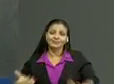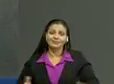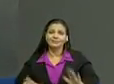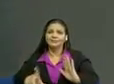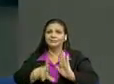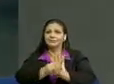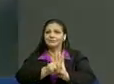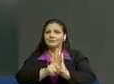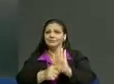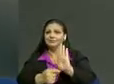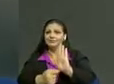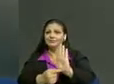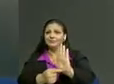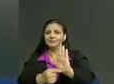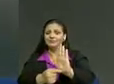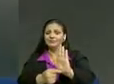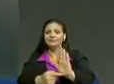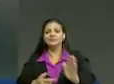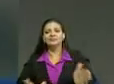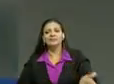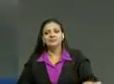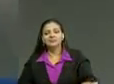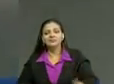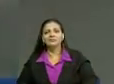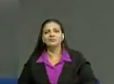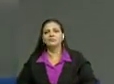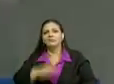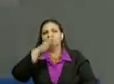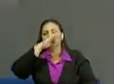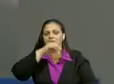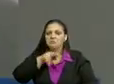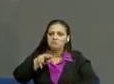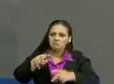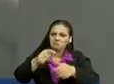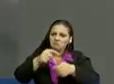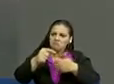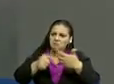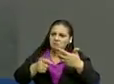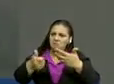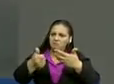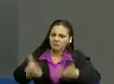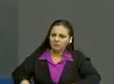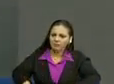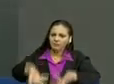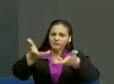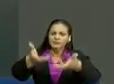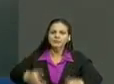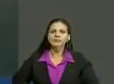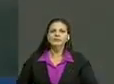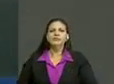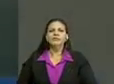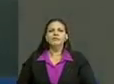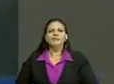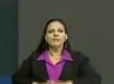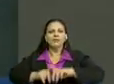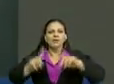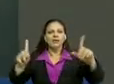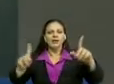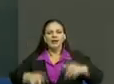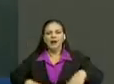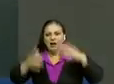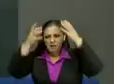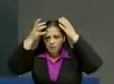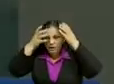exige como conductor de una moto y nadie se mete con usted. Claro que sí. La gente no lo va a tocar. Exacto. Pero si va así todo guapote, no